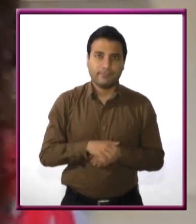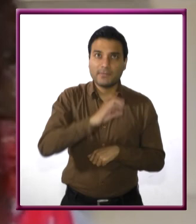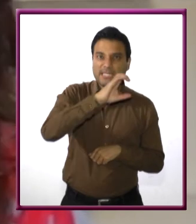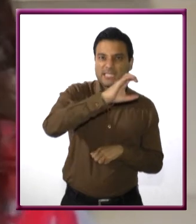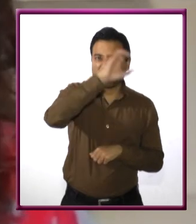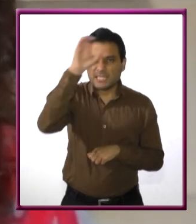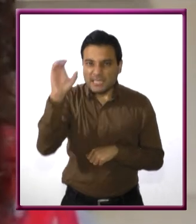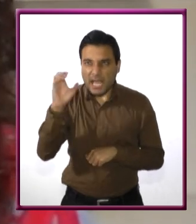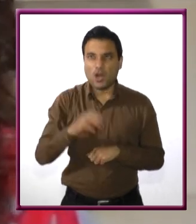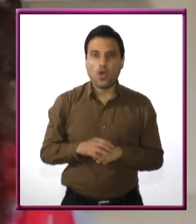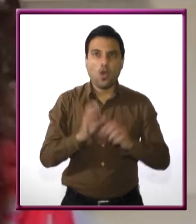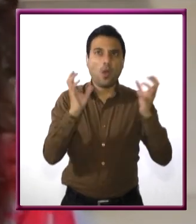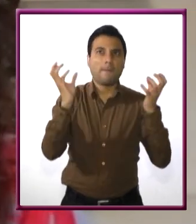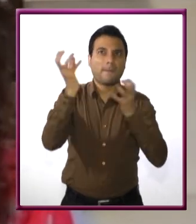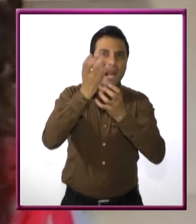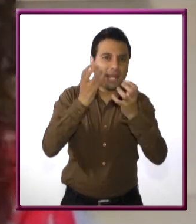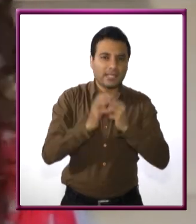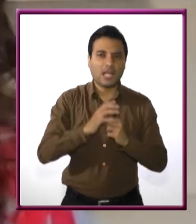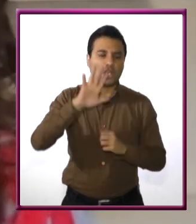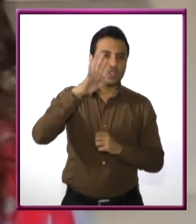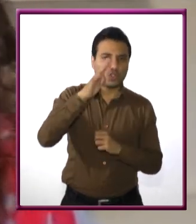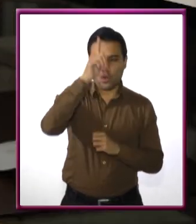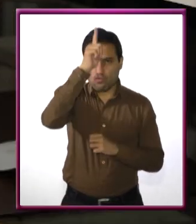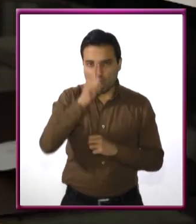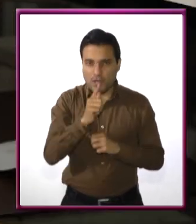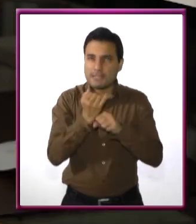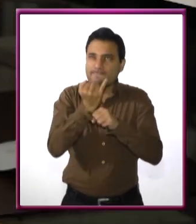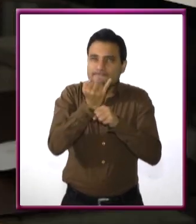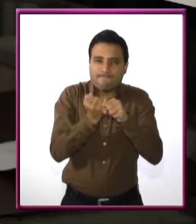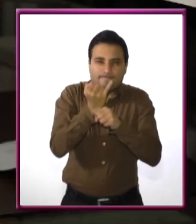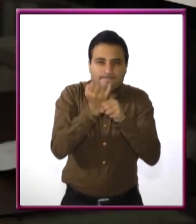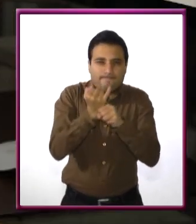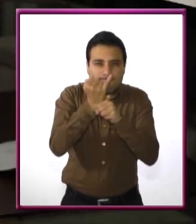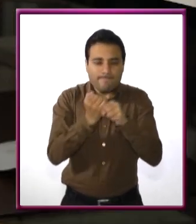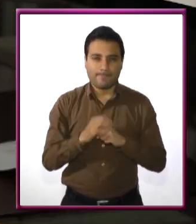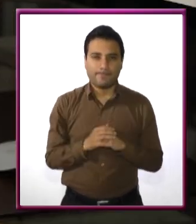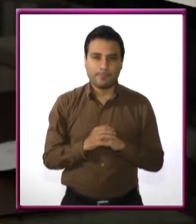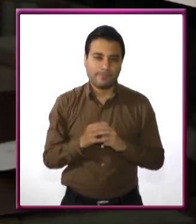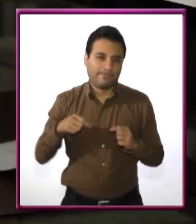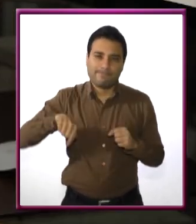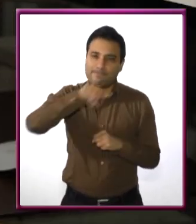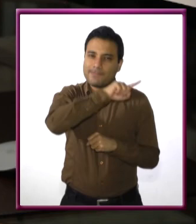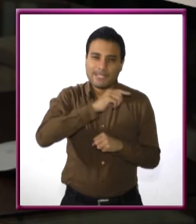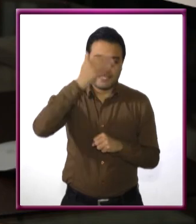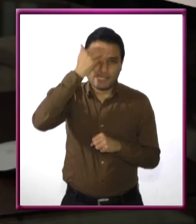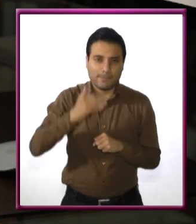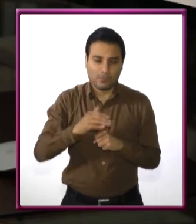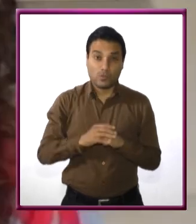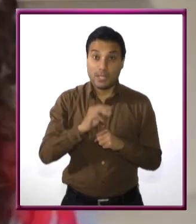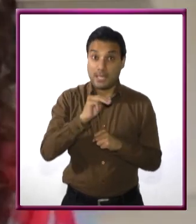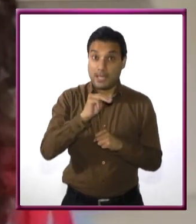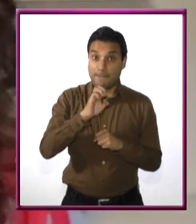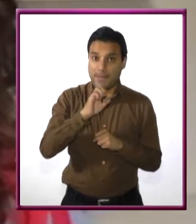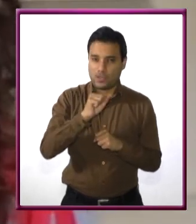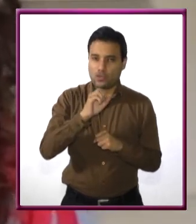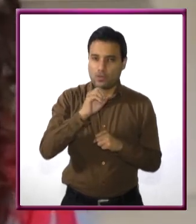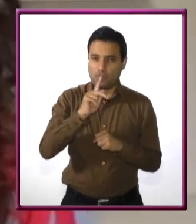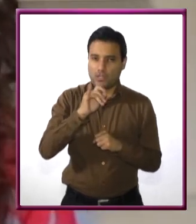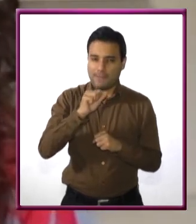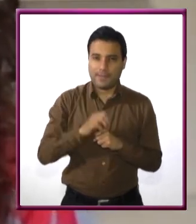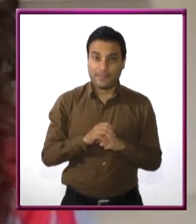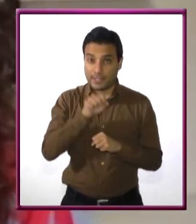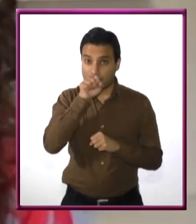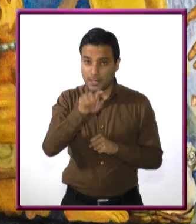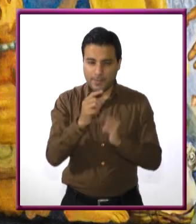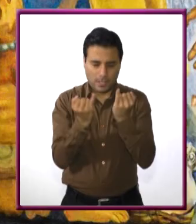mantos celestes, de las estrellas, del sol, de la luna. Y bueno, sabemos bien que también en Mesopotamia, o sea, el